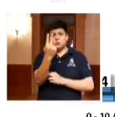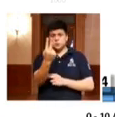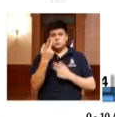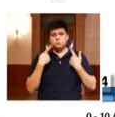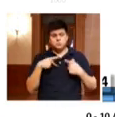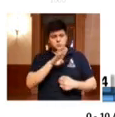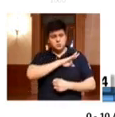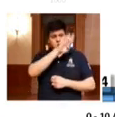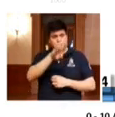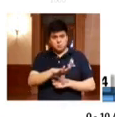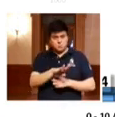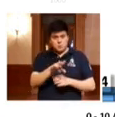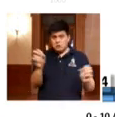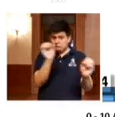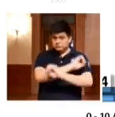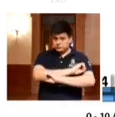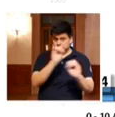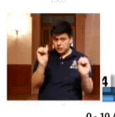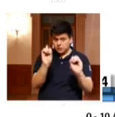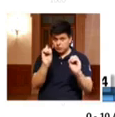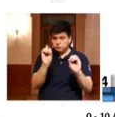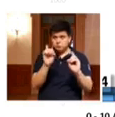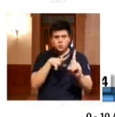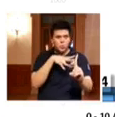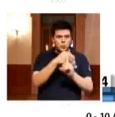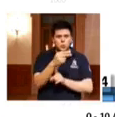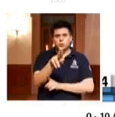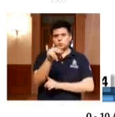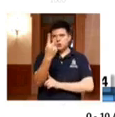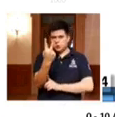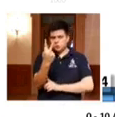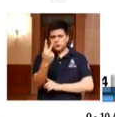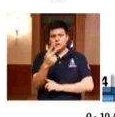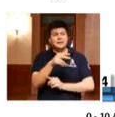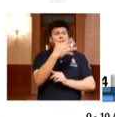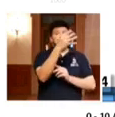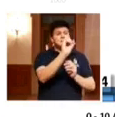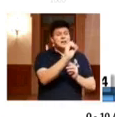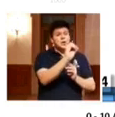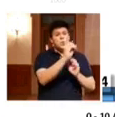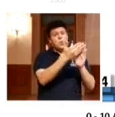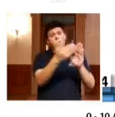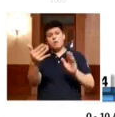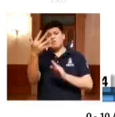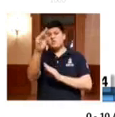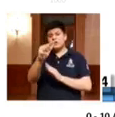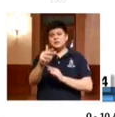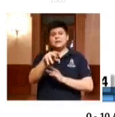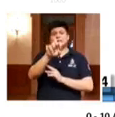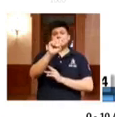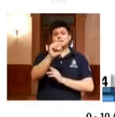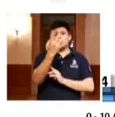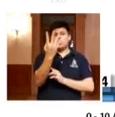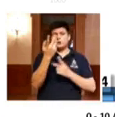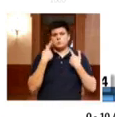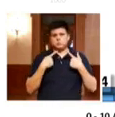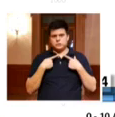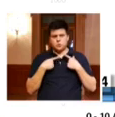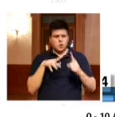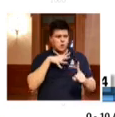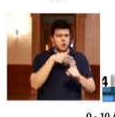casos sin defunciones. Y en el de 0 a 10, 64 casos sin defunciones